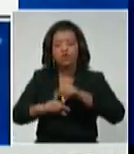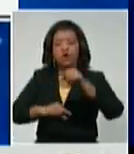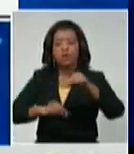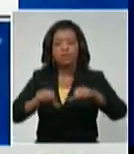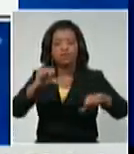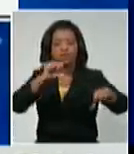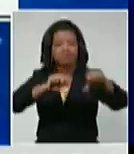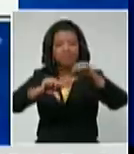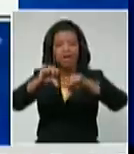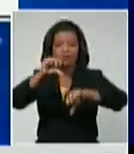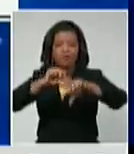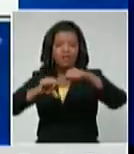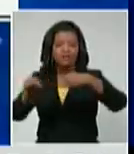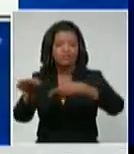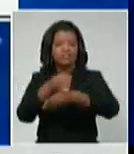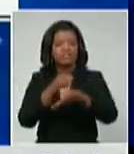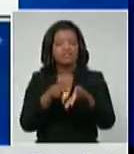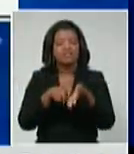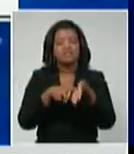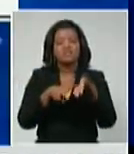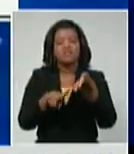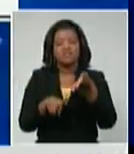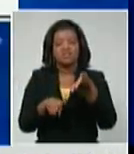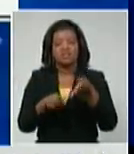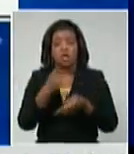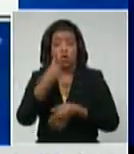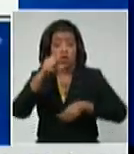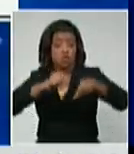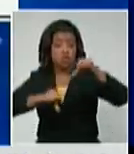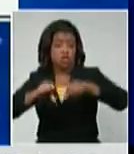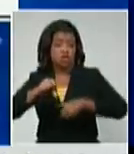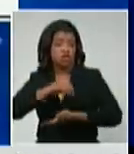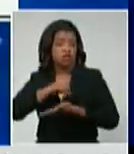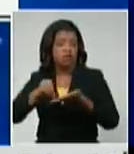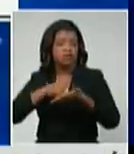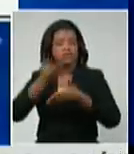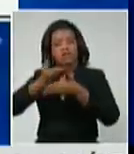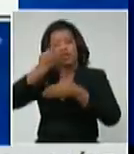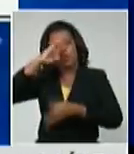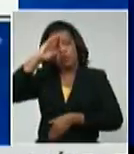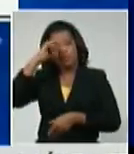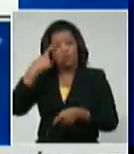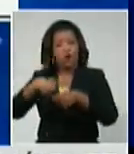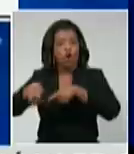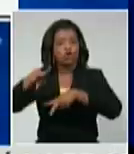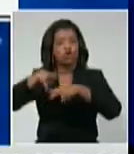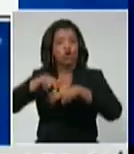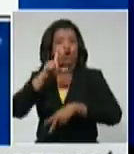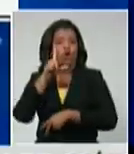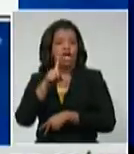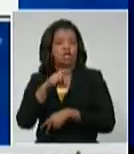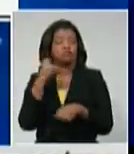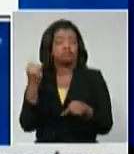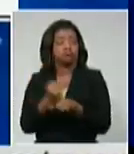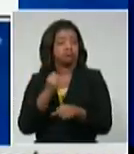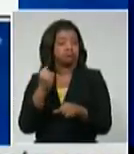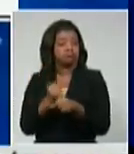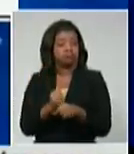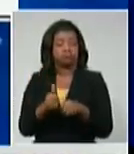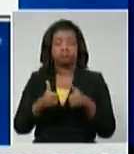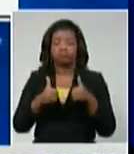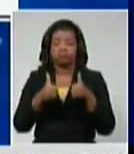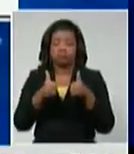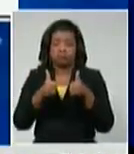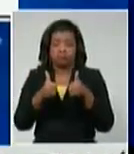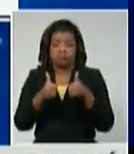un laboratorio, el de Santiago de Cuba, el de Holguín, que consolida su trabajo y ya asimila todas